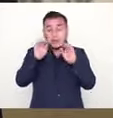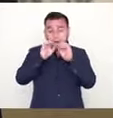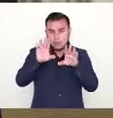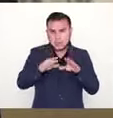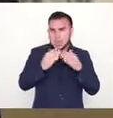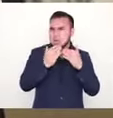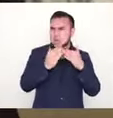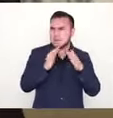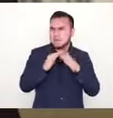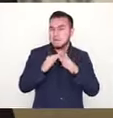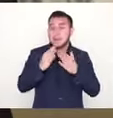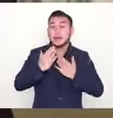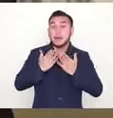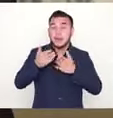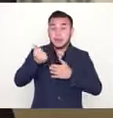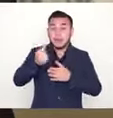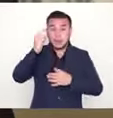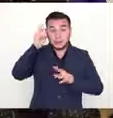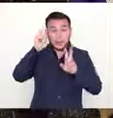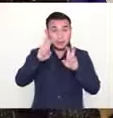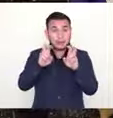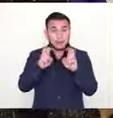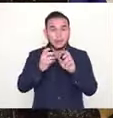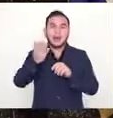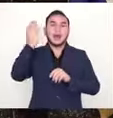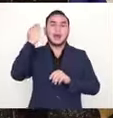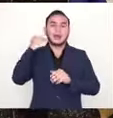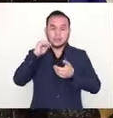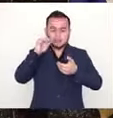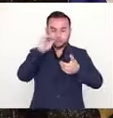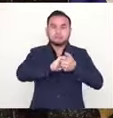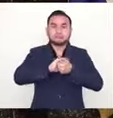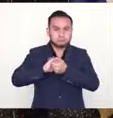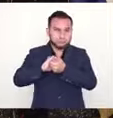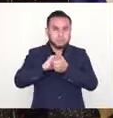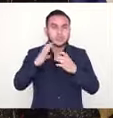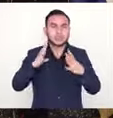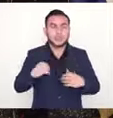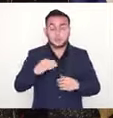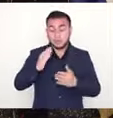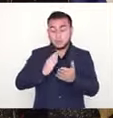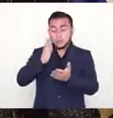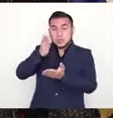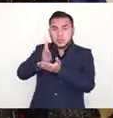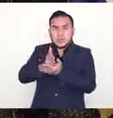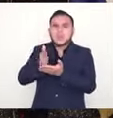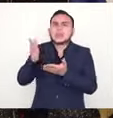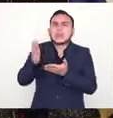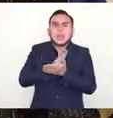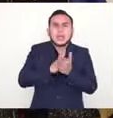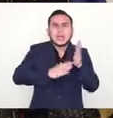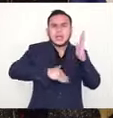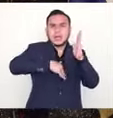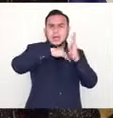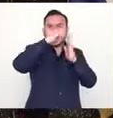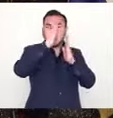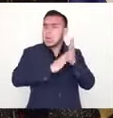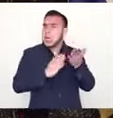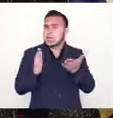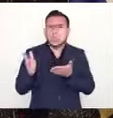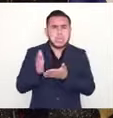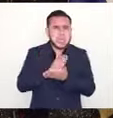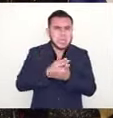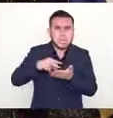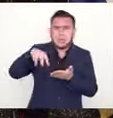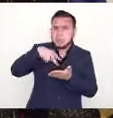y pues eso en medio de la tregua pero esta semana ahora las cárceles y las cárceles no tienen grafitis no hay bailarinas no